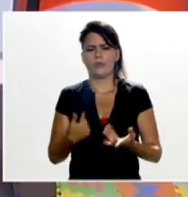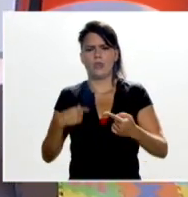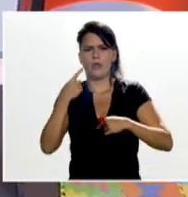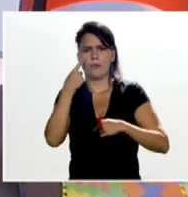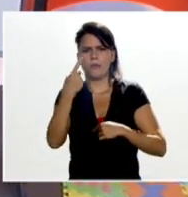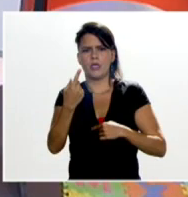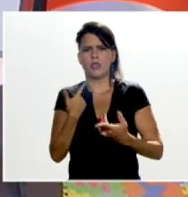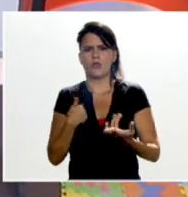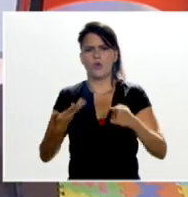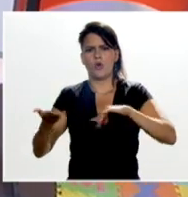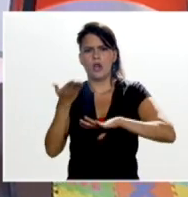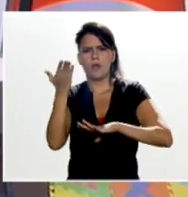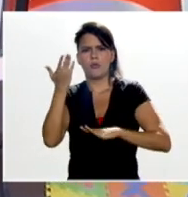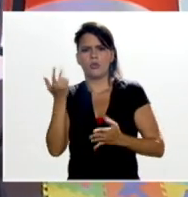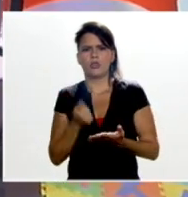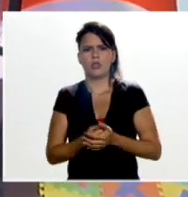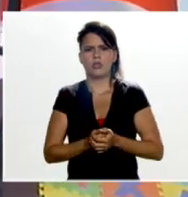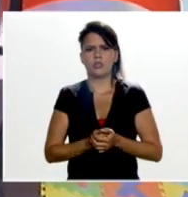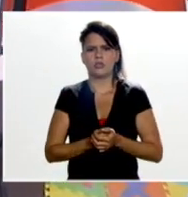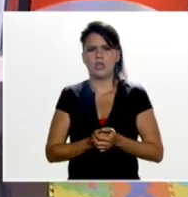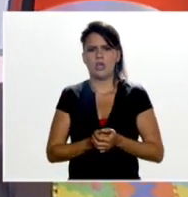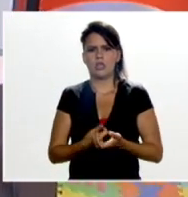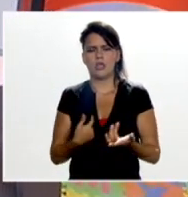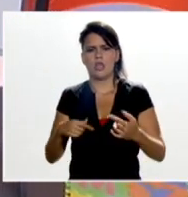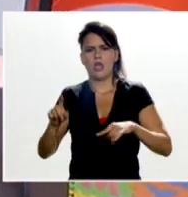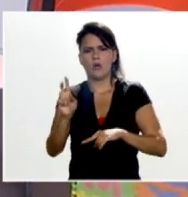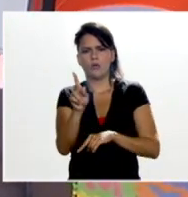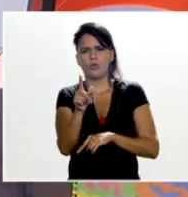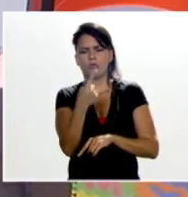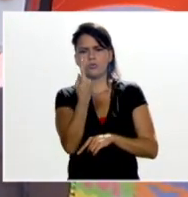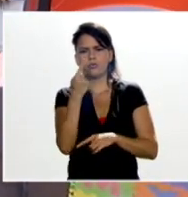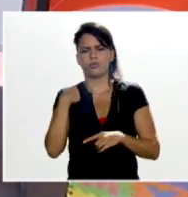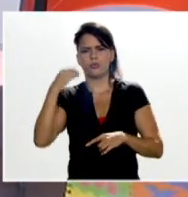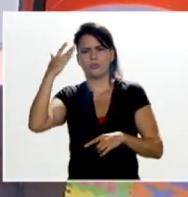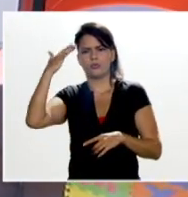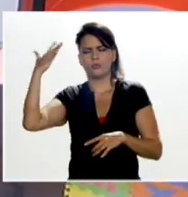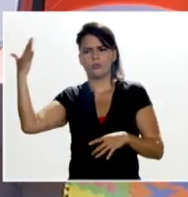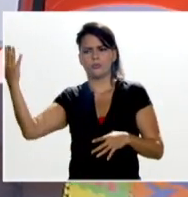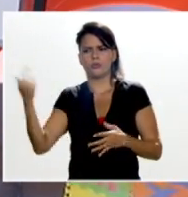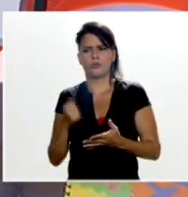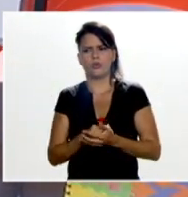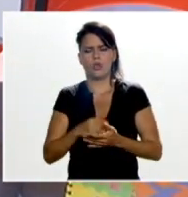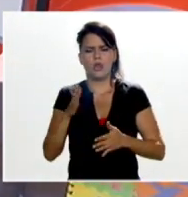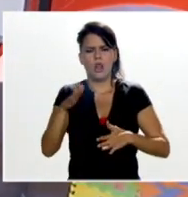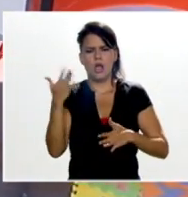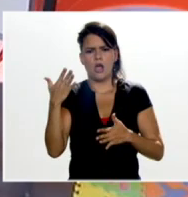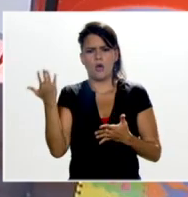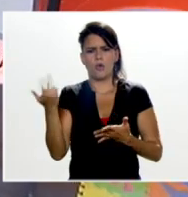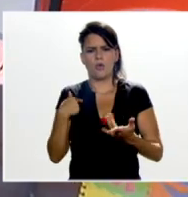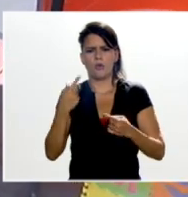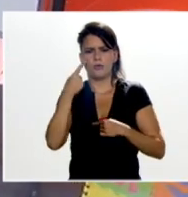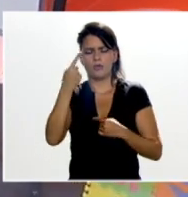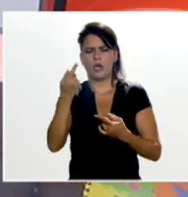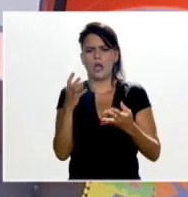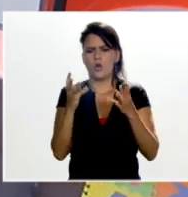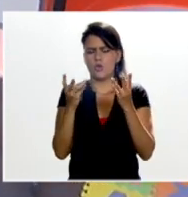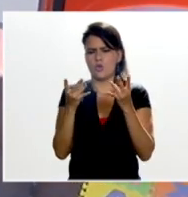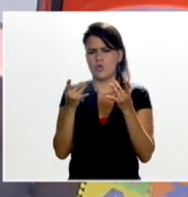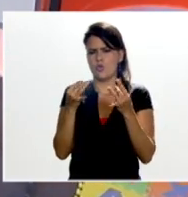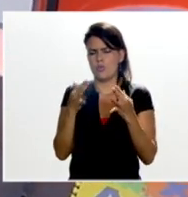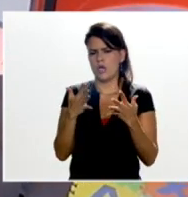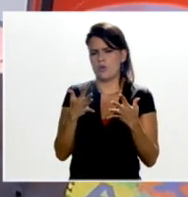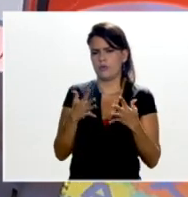viendo la importancia de la unidad imaginaria, la cual da origen a los números